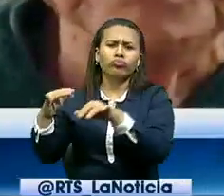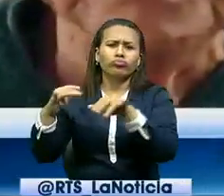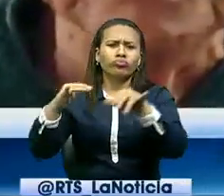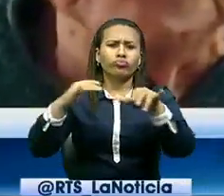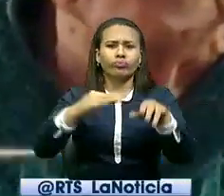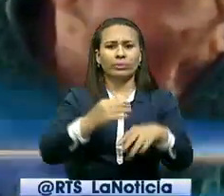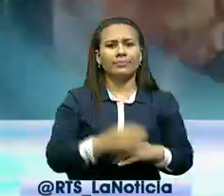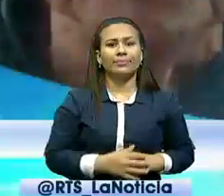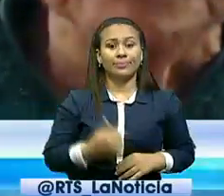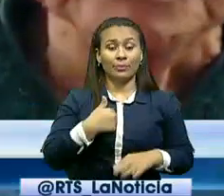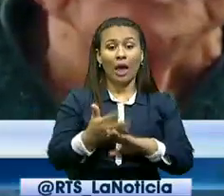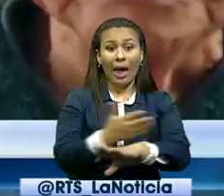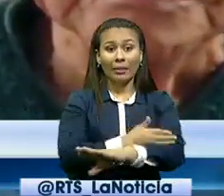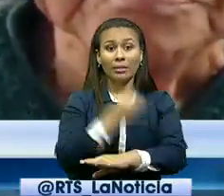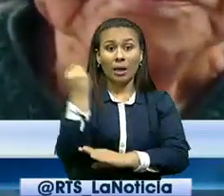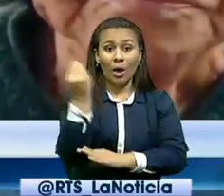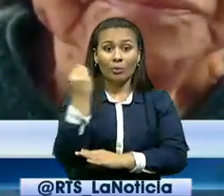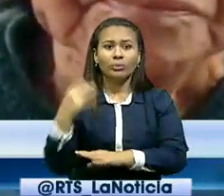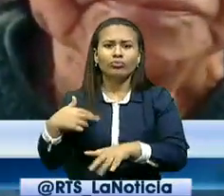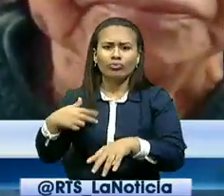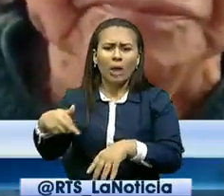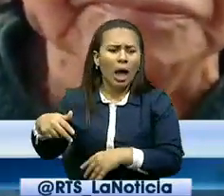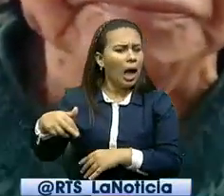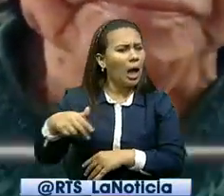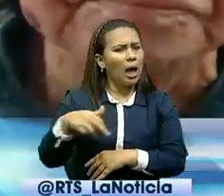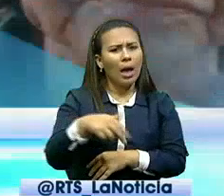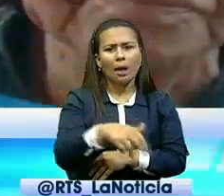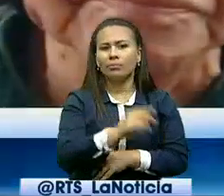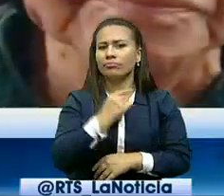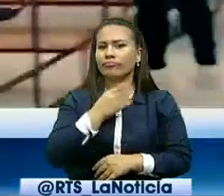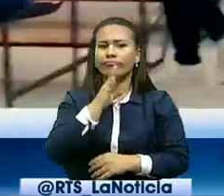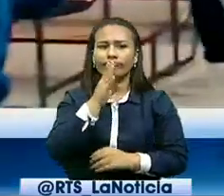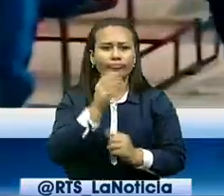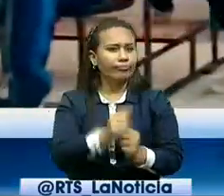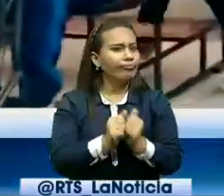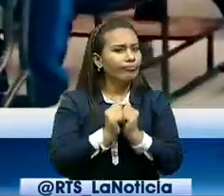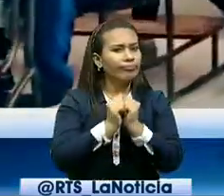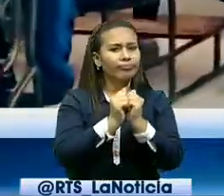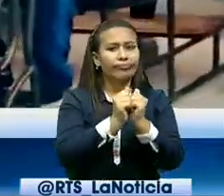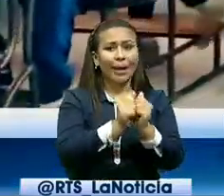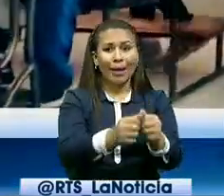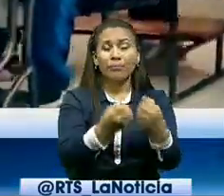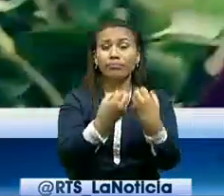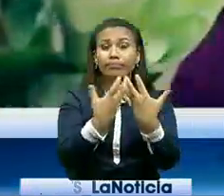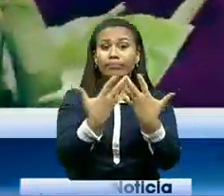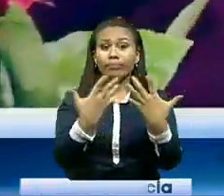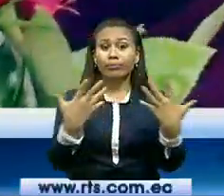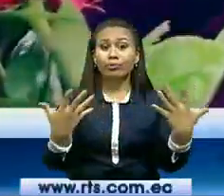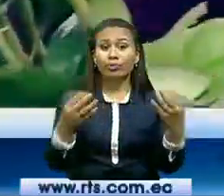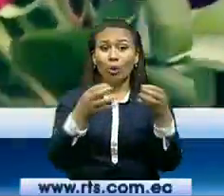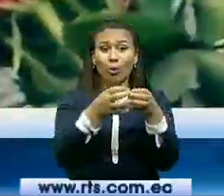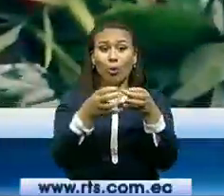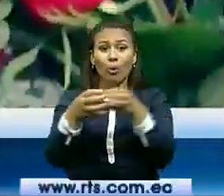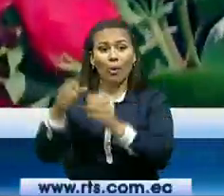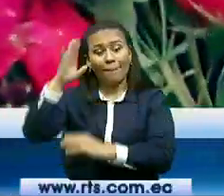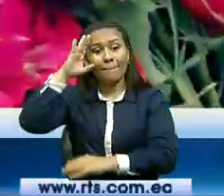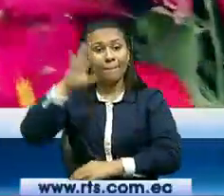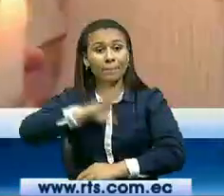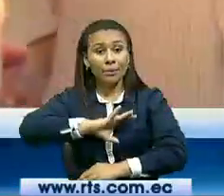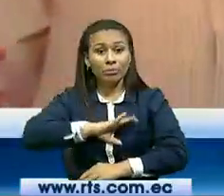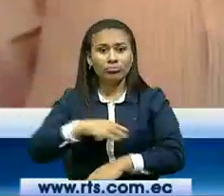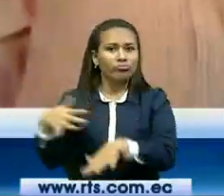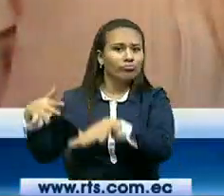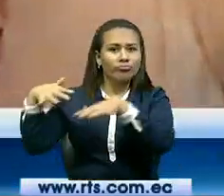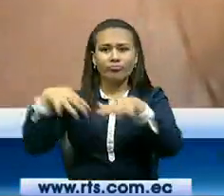era estudiante y adolescente yo venía a las caminatas y todo eso, las romerías. El contingente por parte de los organismos de socorro se encuentra